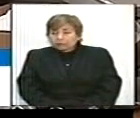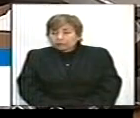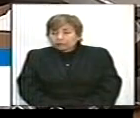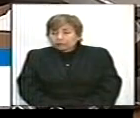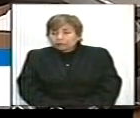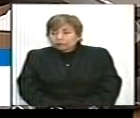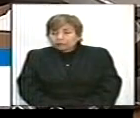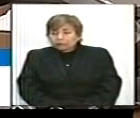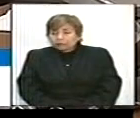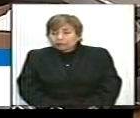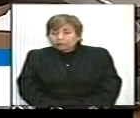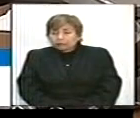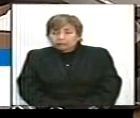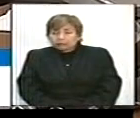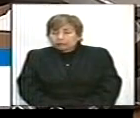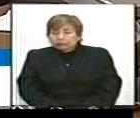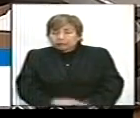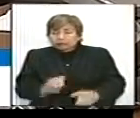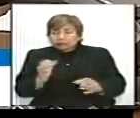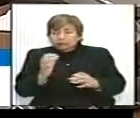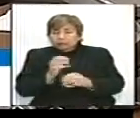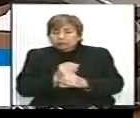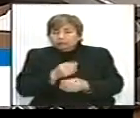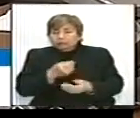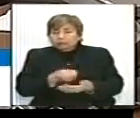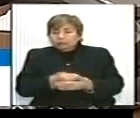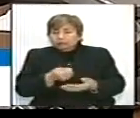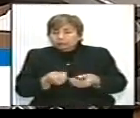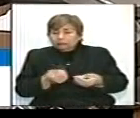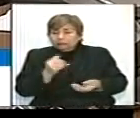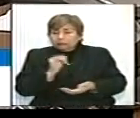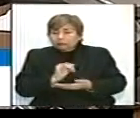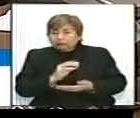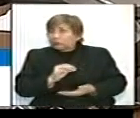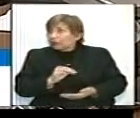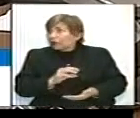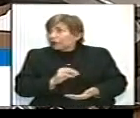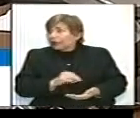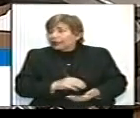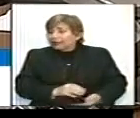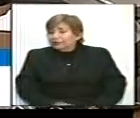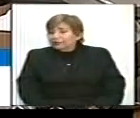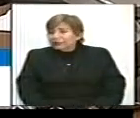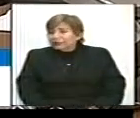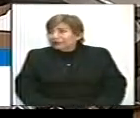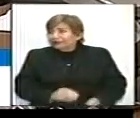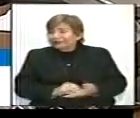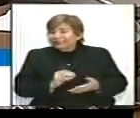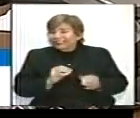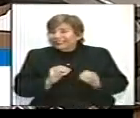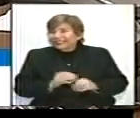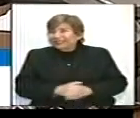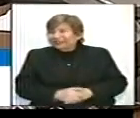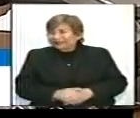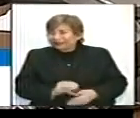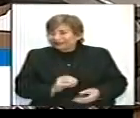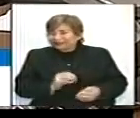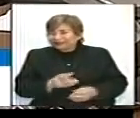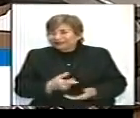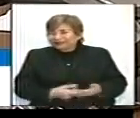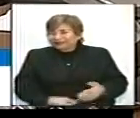En resumen, el mecanismo de obras por impuesto es un mecanismo de inversión que utiliza, bueno, que trabaja de manera colaborativa con las empresas